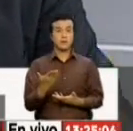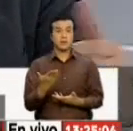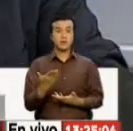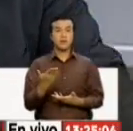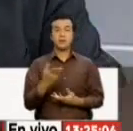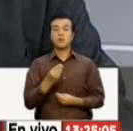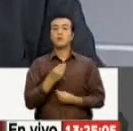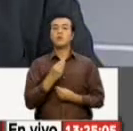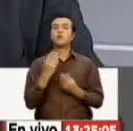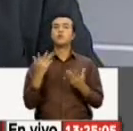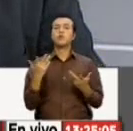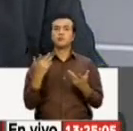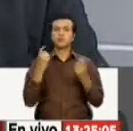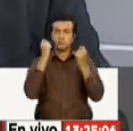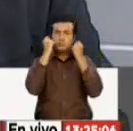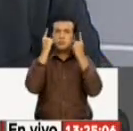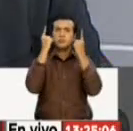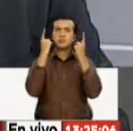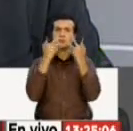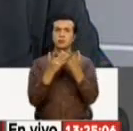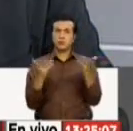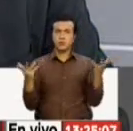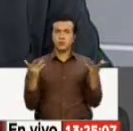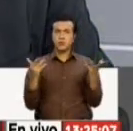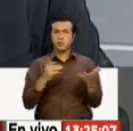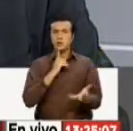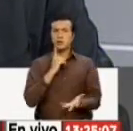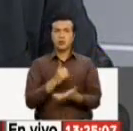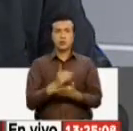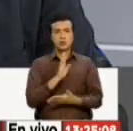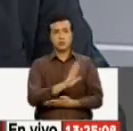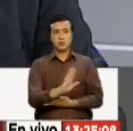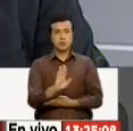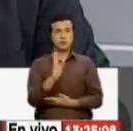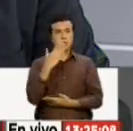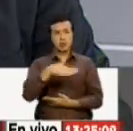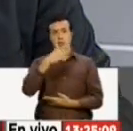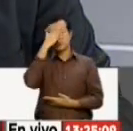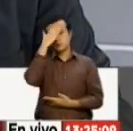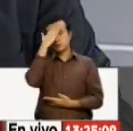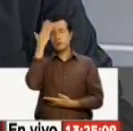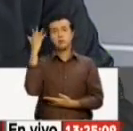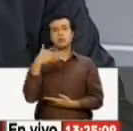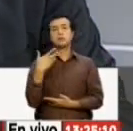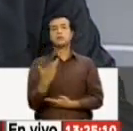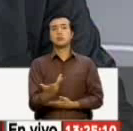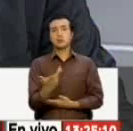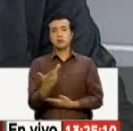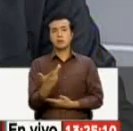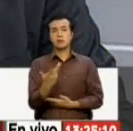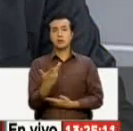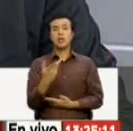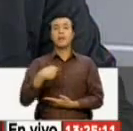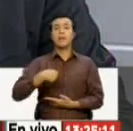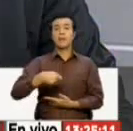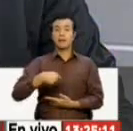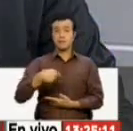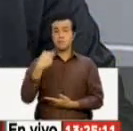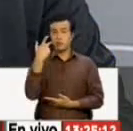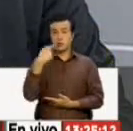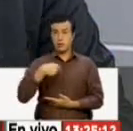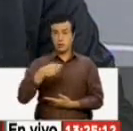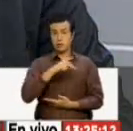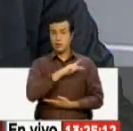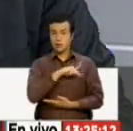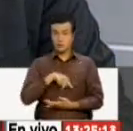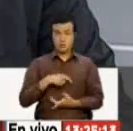una sorpresa de última hora es que también se excluyó lo del 13º sueldo, lo de gastos